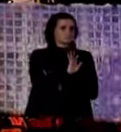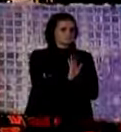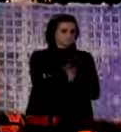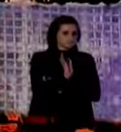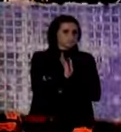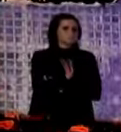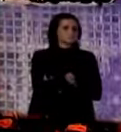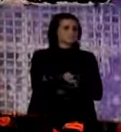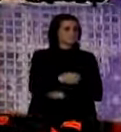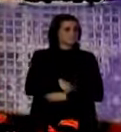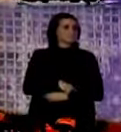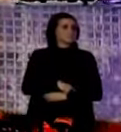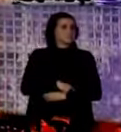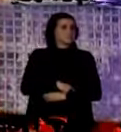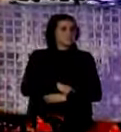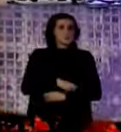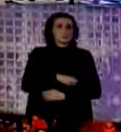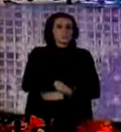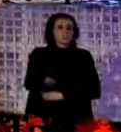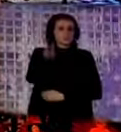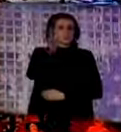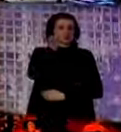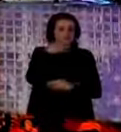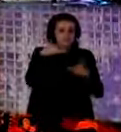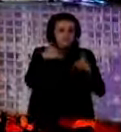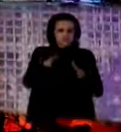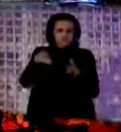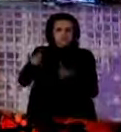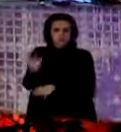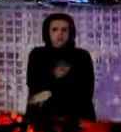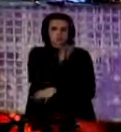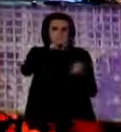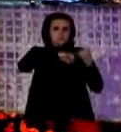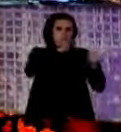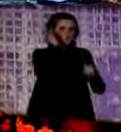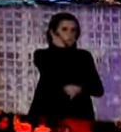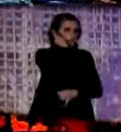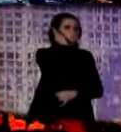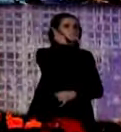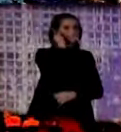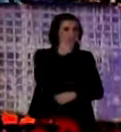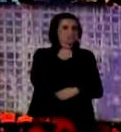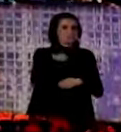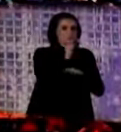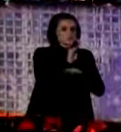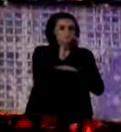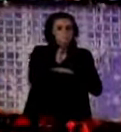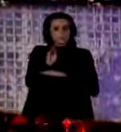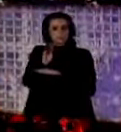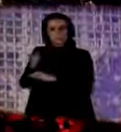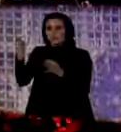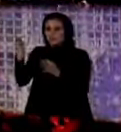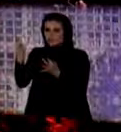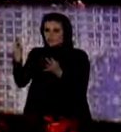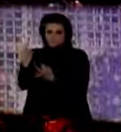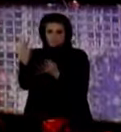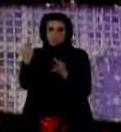situación dos chiquillos y mujer tengo que mantener